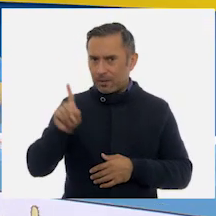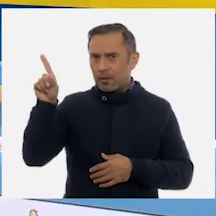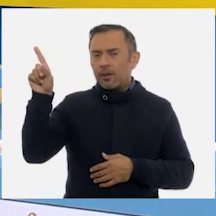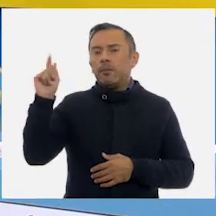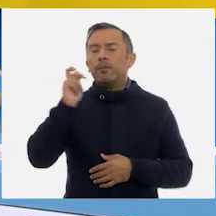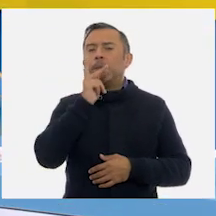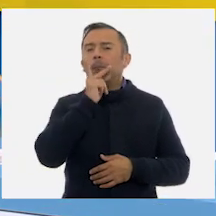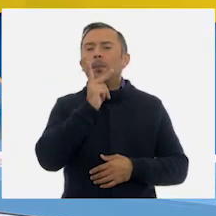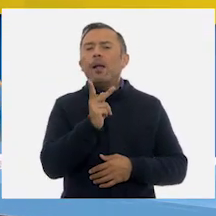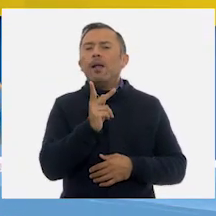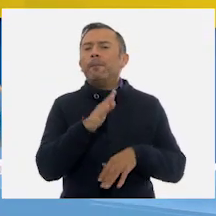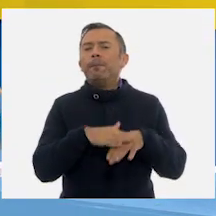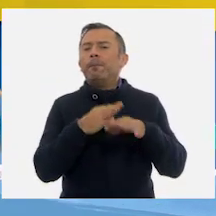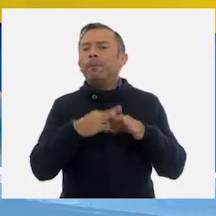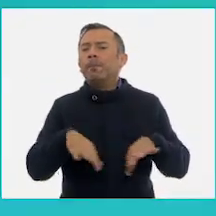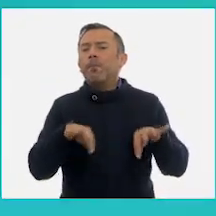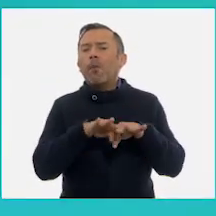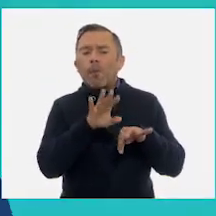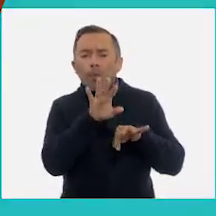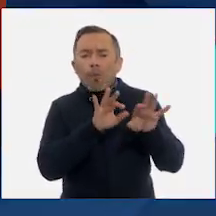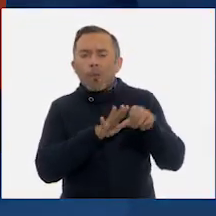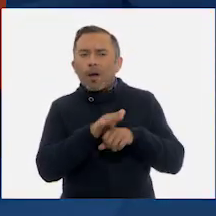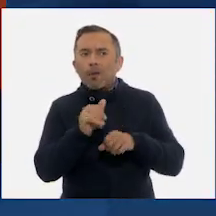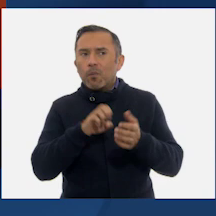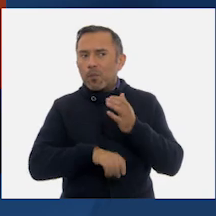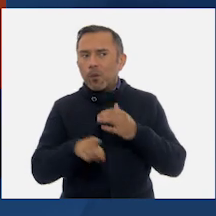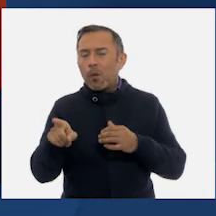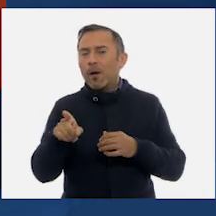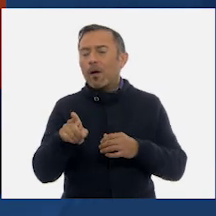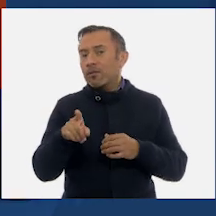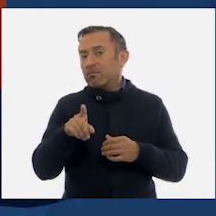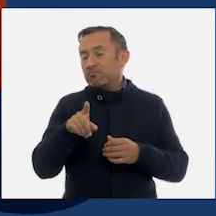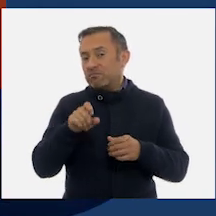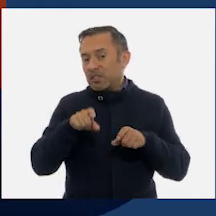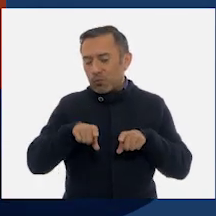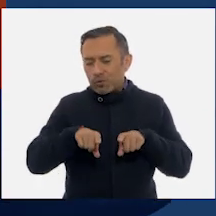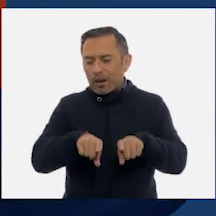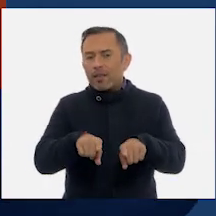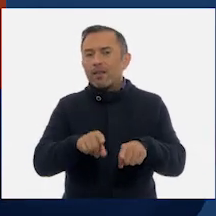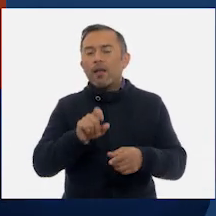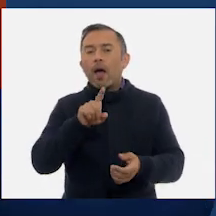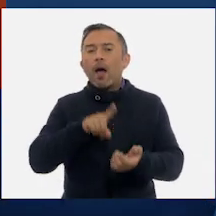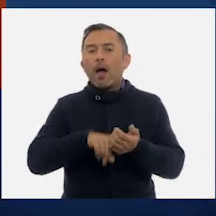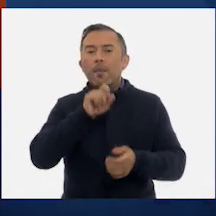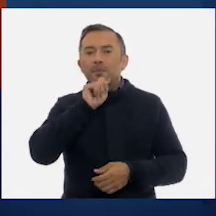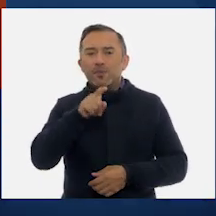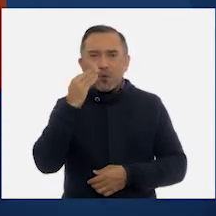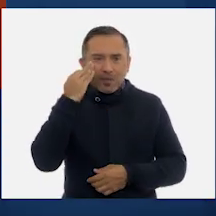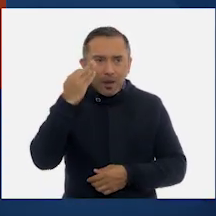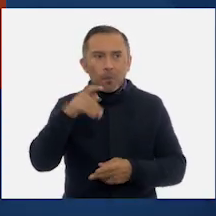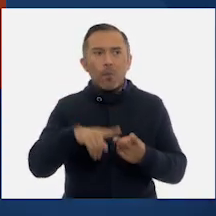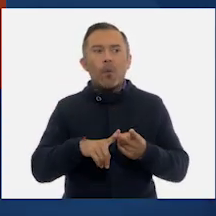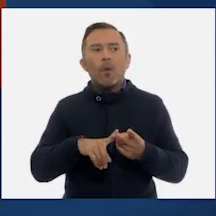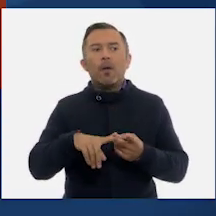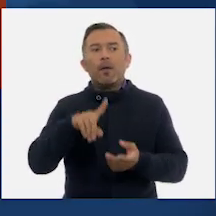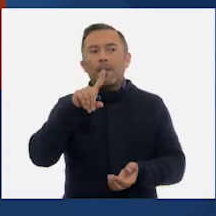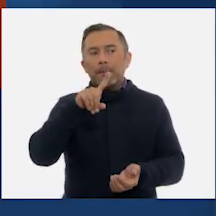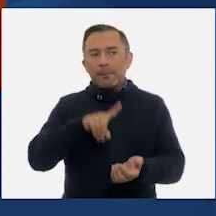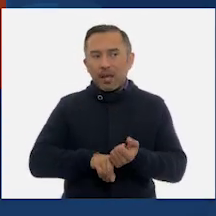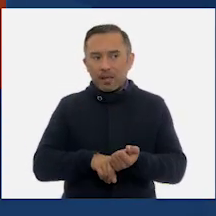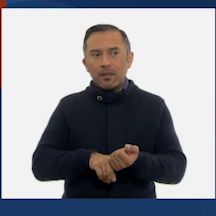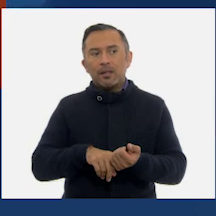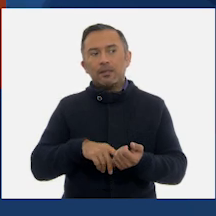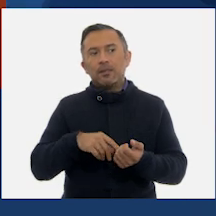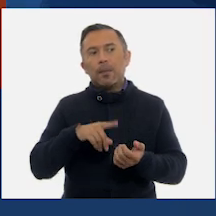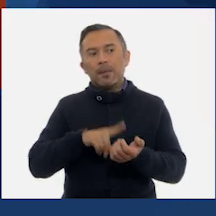para indicar simultaneidad. Al mismo tiempo, mientras, mientras tanto, al tiempo, a la